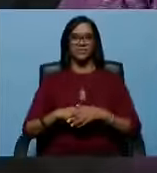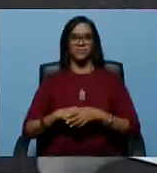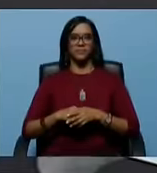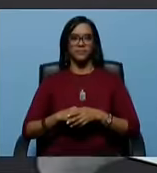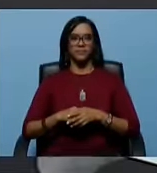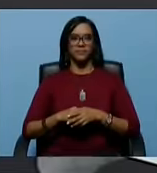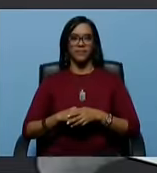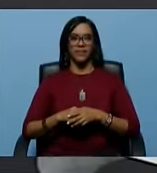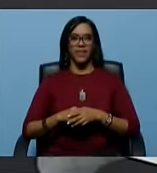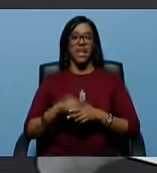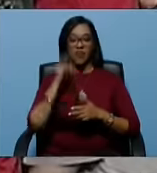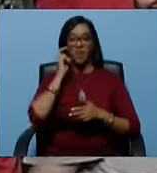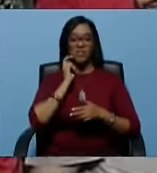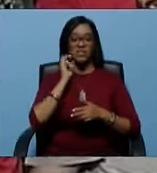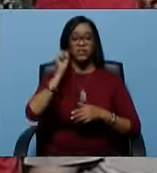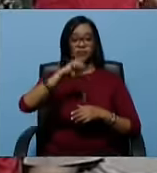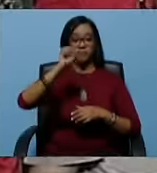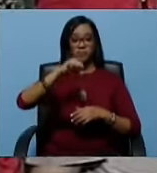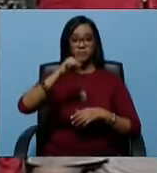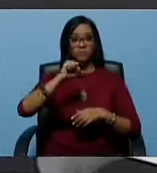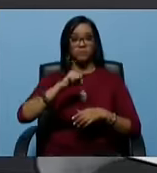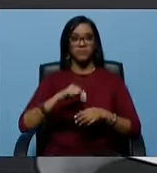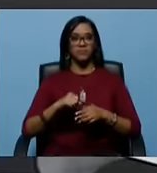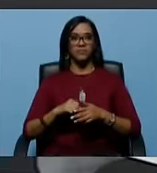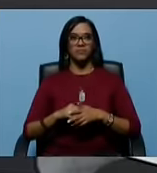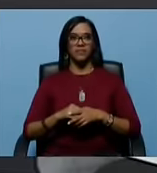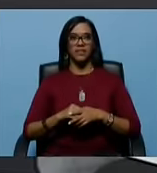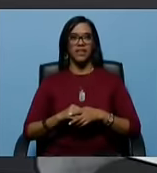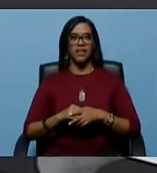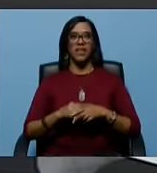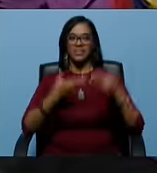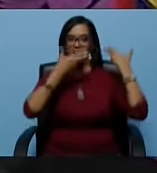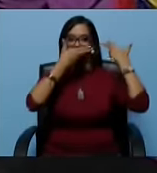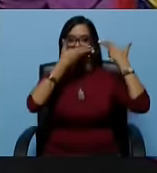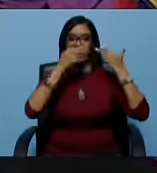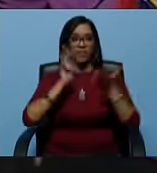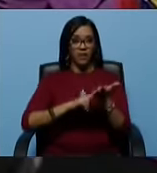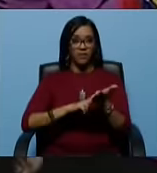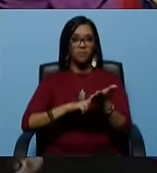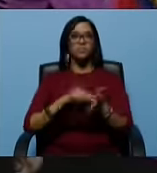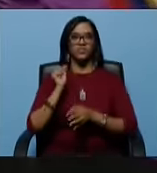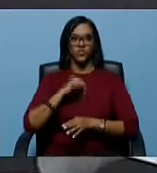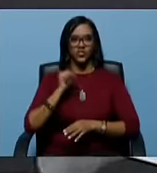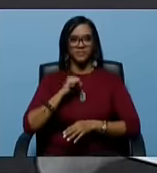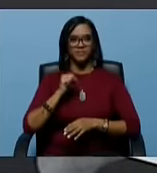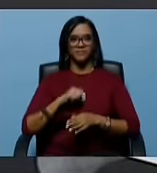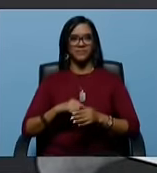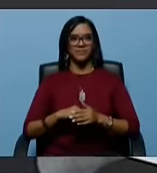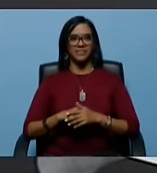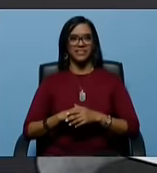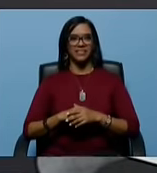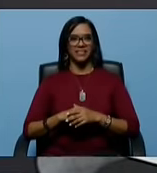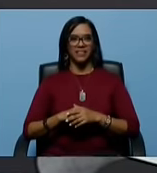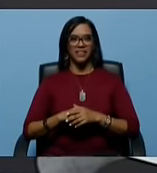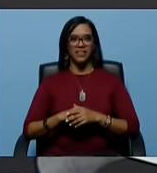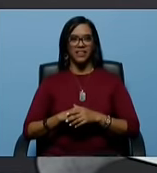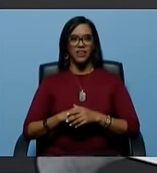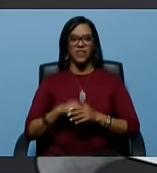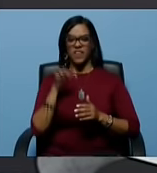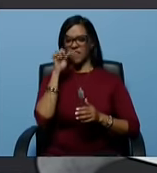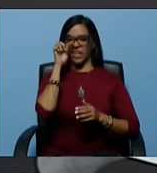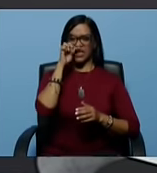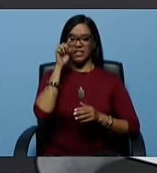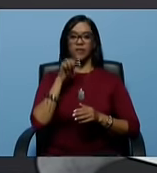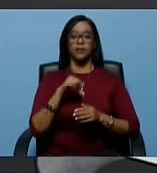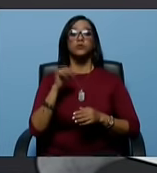Es una facita, ¿va? Sí. Terrorista, ¿va? Una burguesita, ¿va?